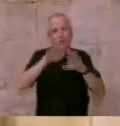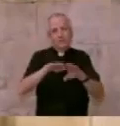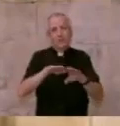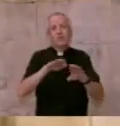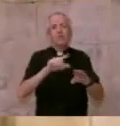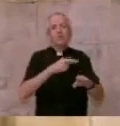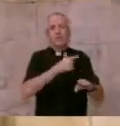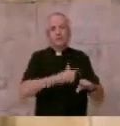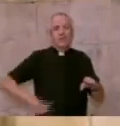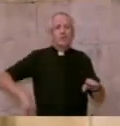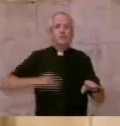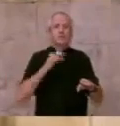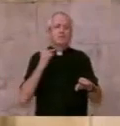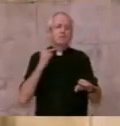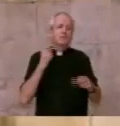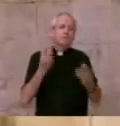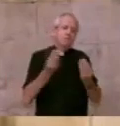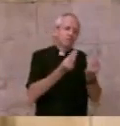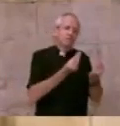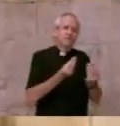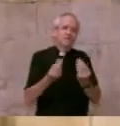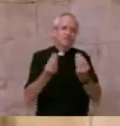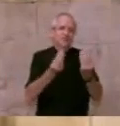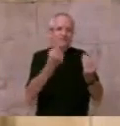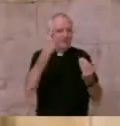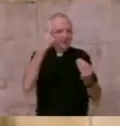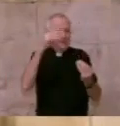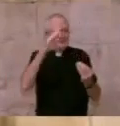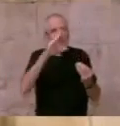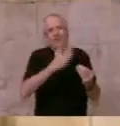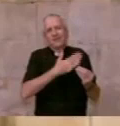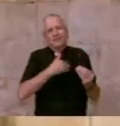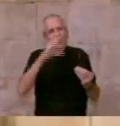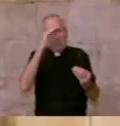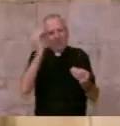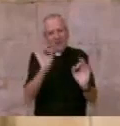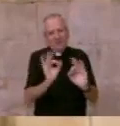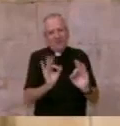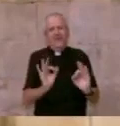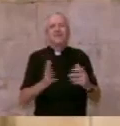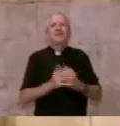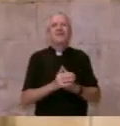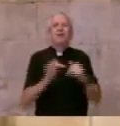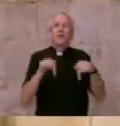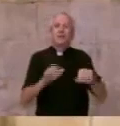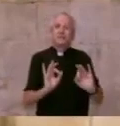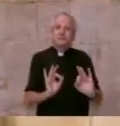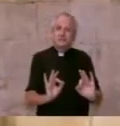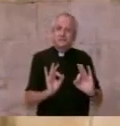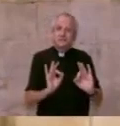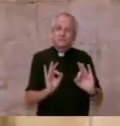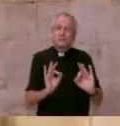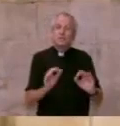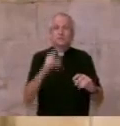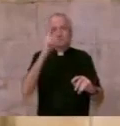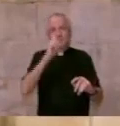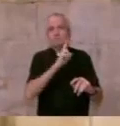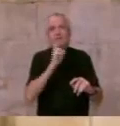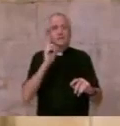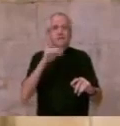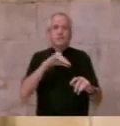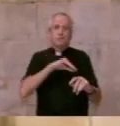no me quiero dejar ningún sitio, de todos los sitios donde estáis aquí. Hoy tengo un recuerdo especial por mis queridos difuntos